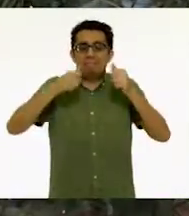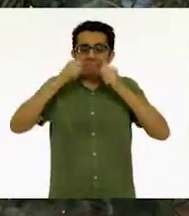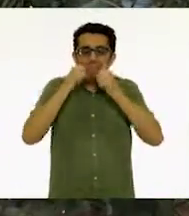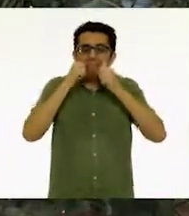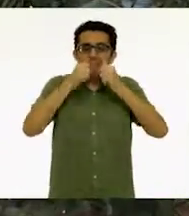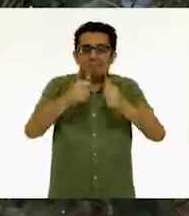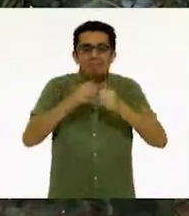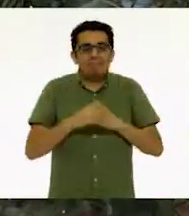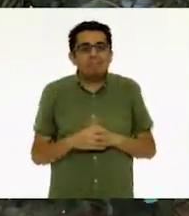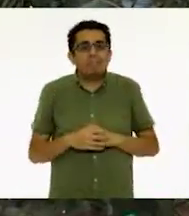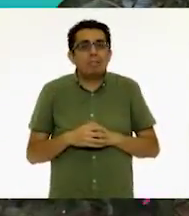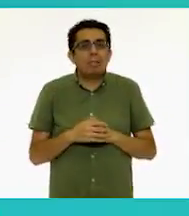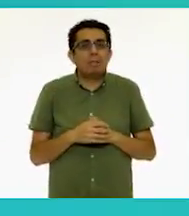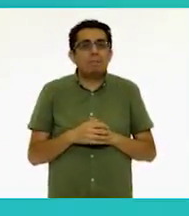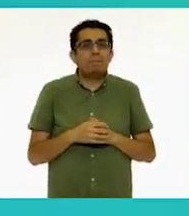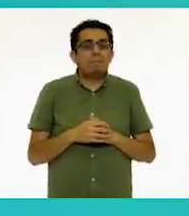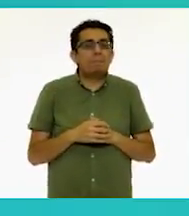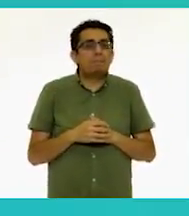video!